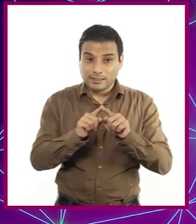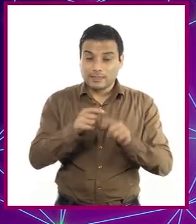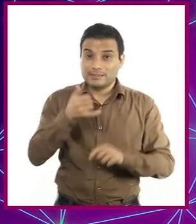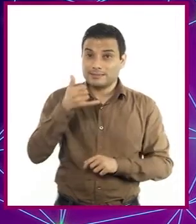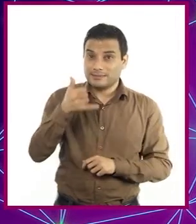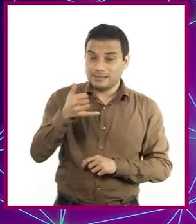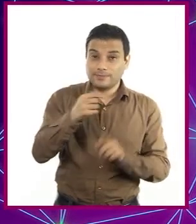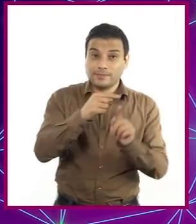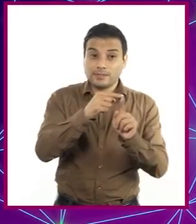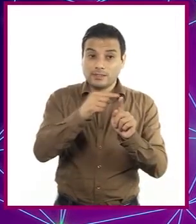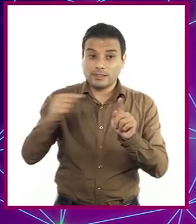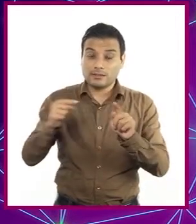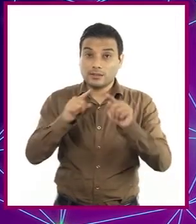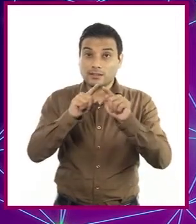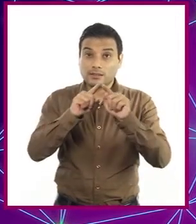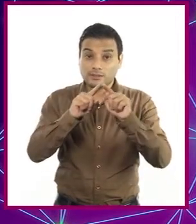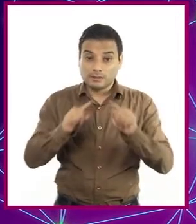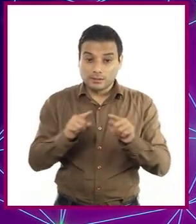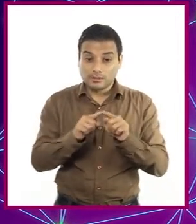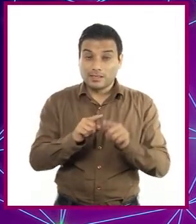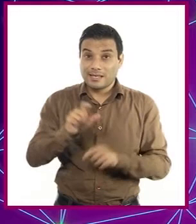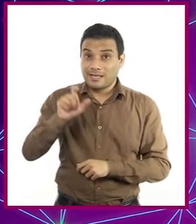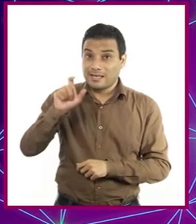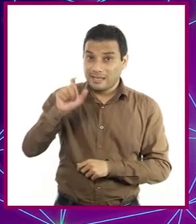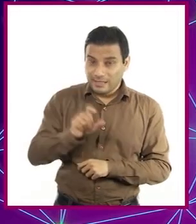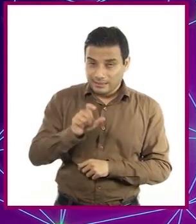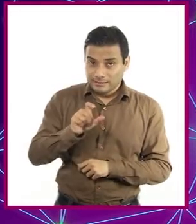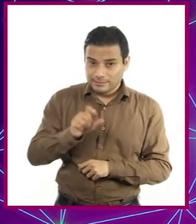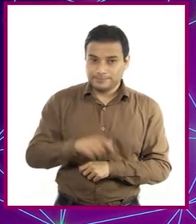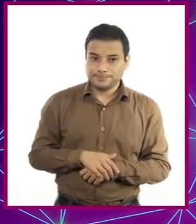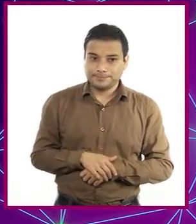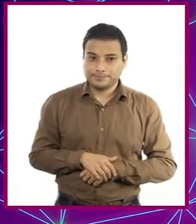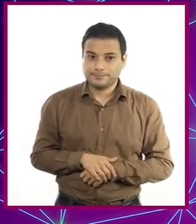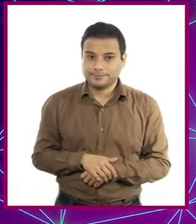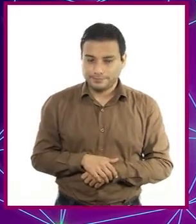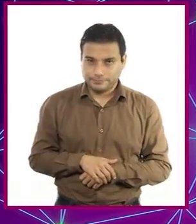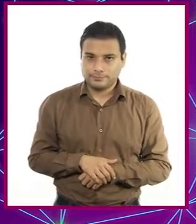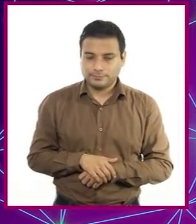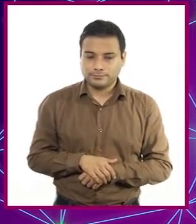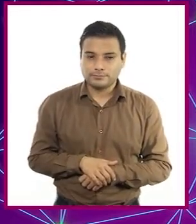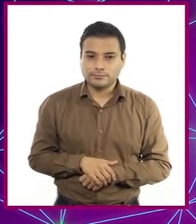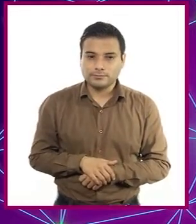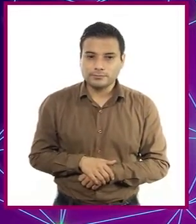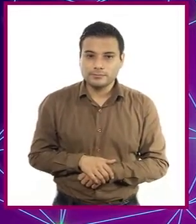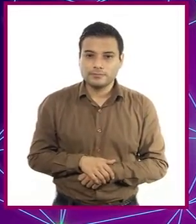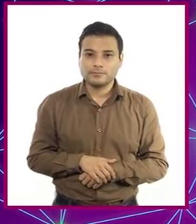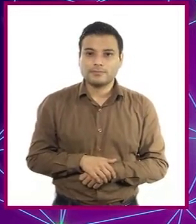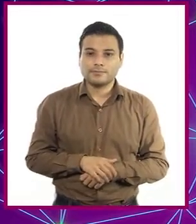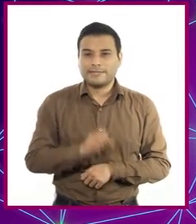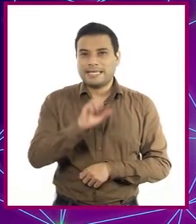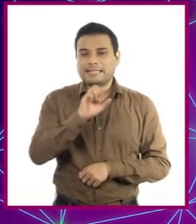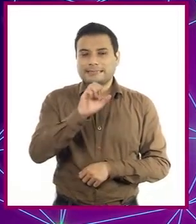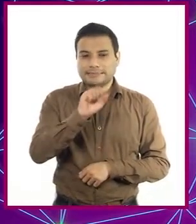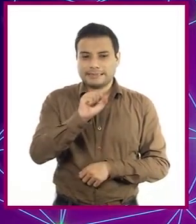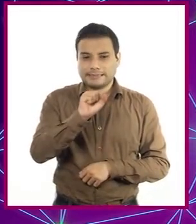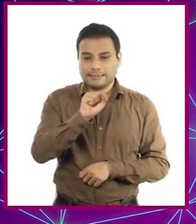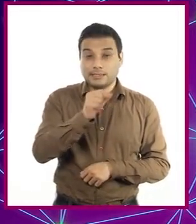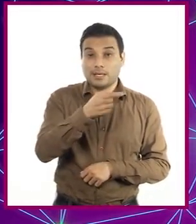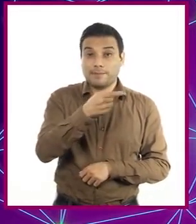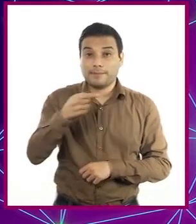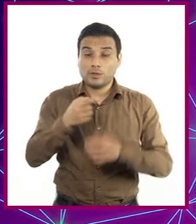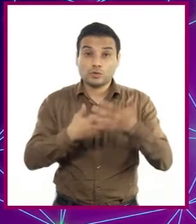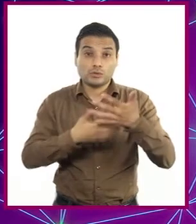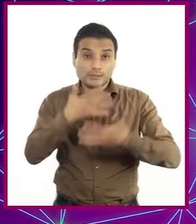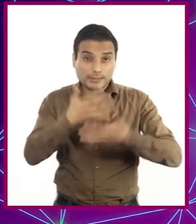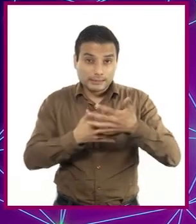B menos y de A, es decir, delta y igual a 60 menos 15 igual a